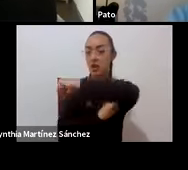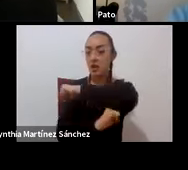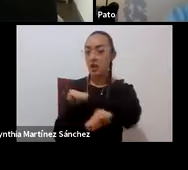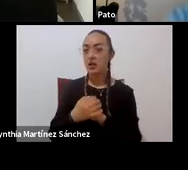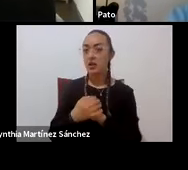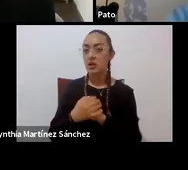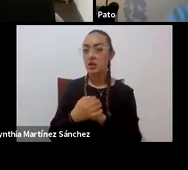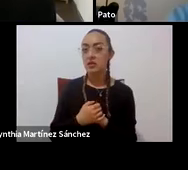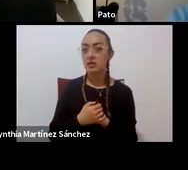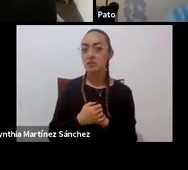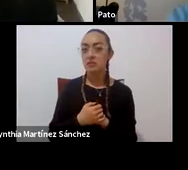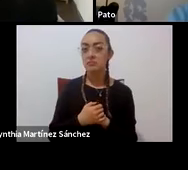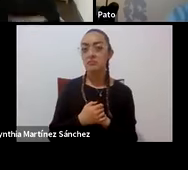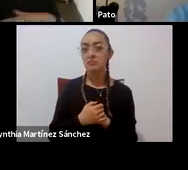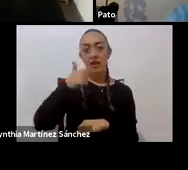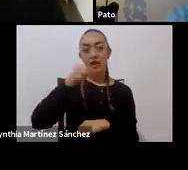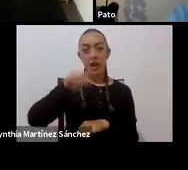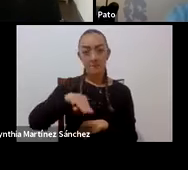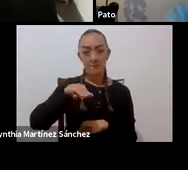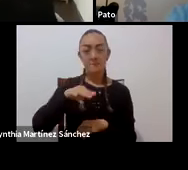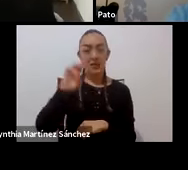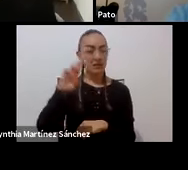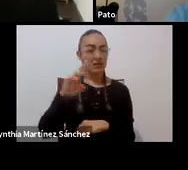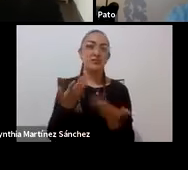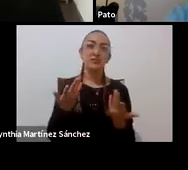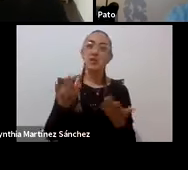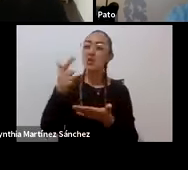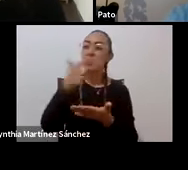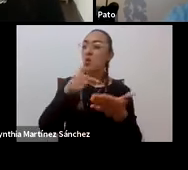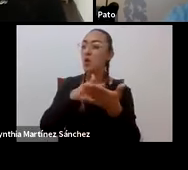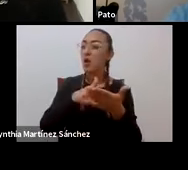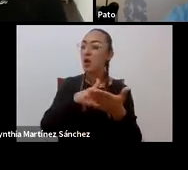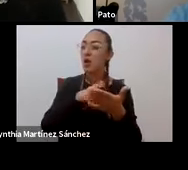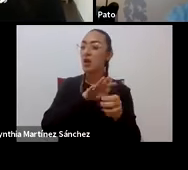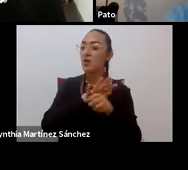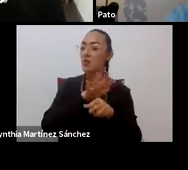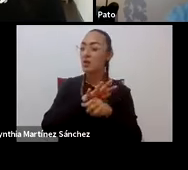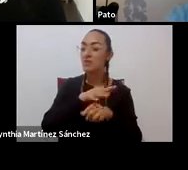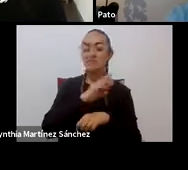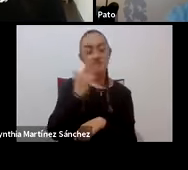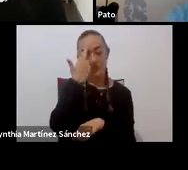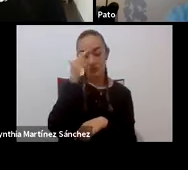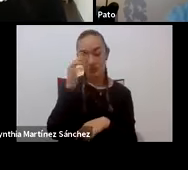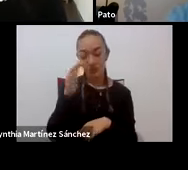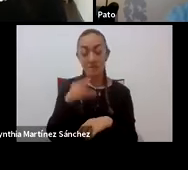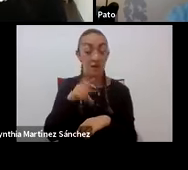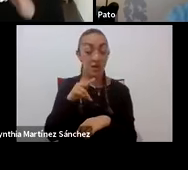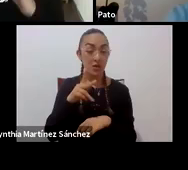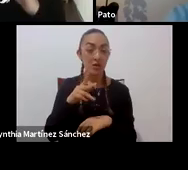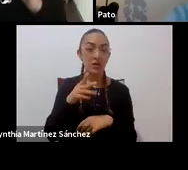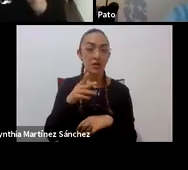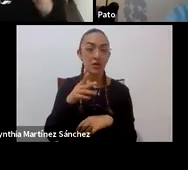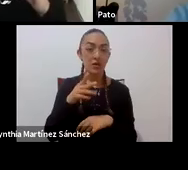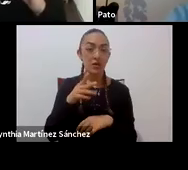no me acuerdo muy bien dónde estaba, que iba un chico con discapacidad